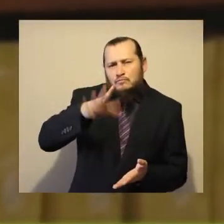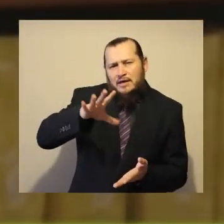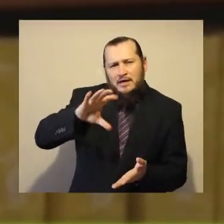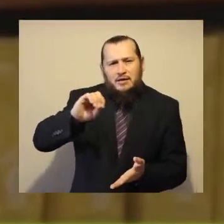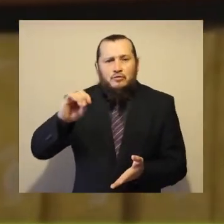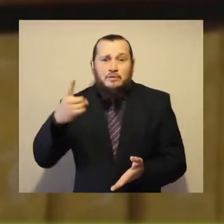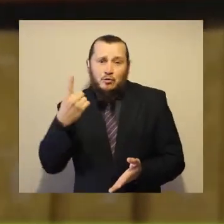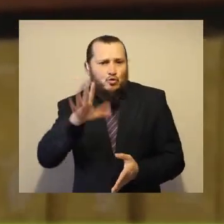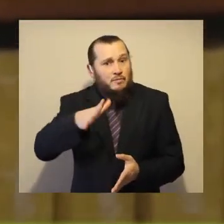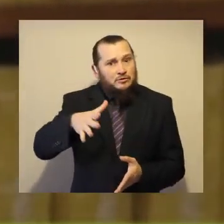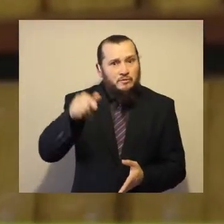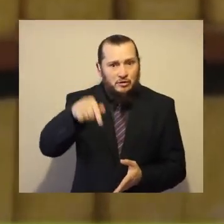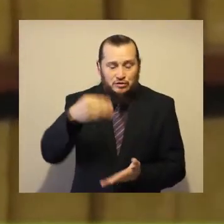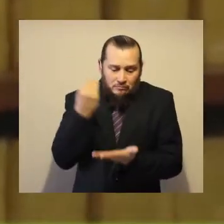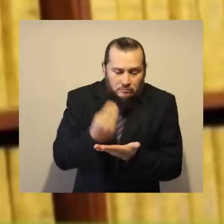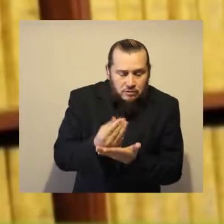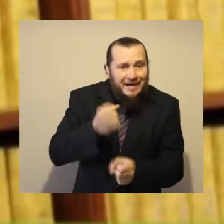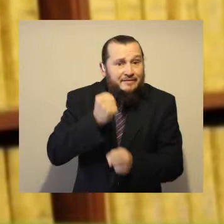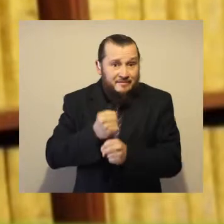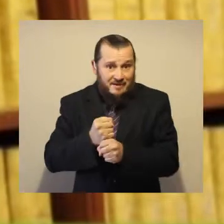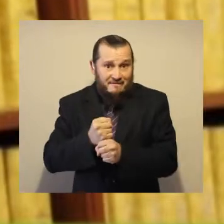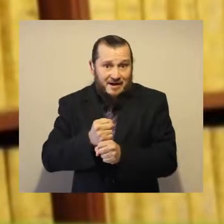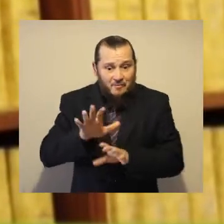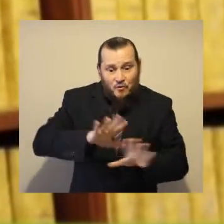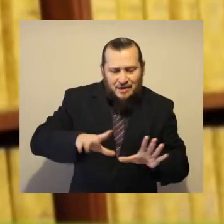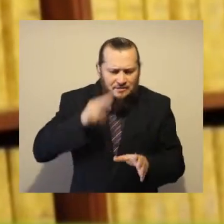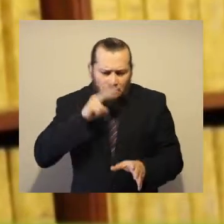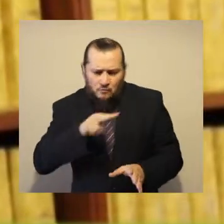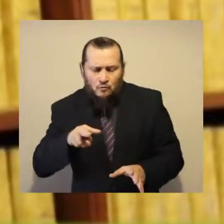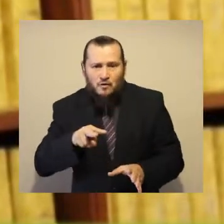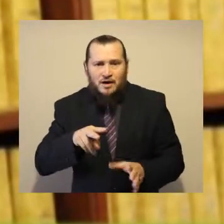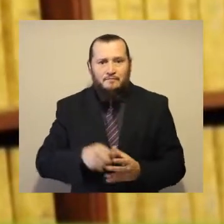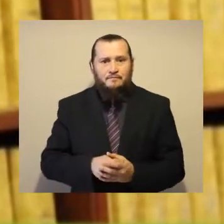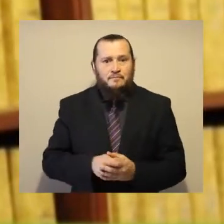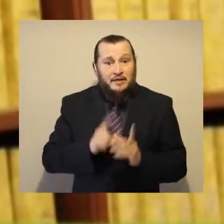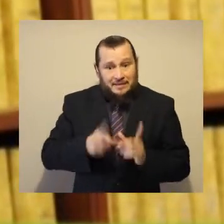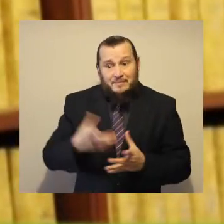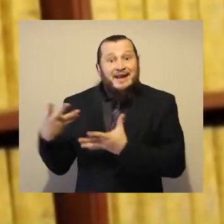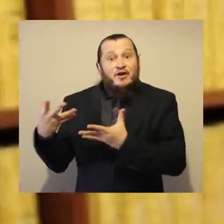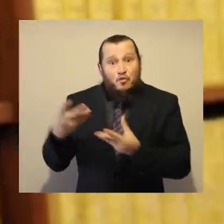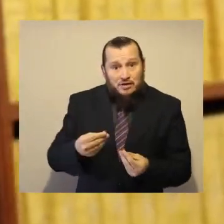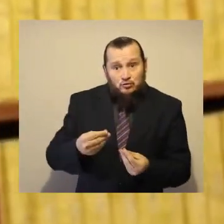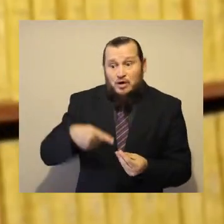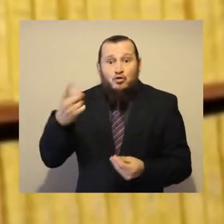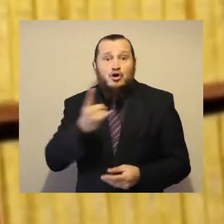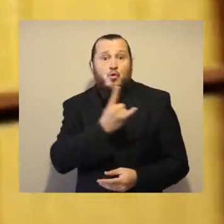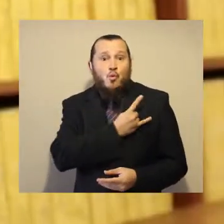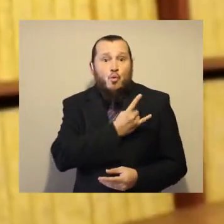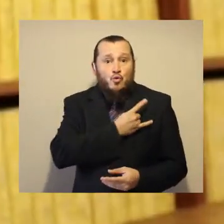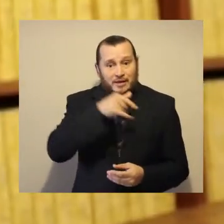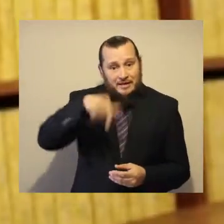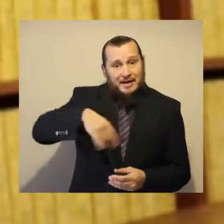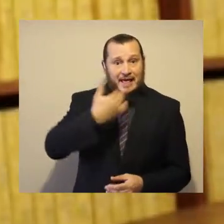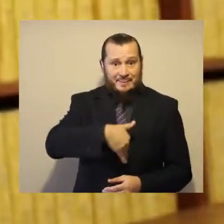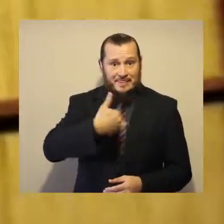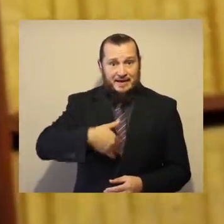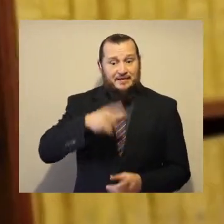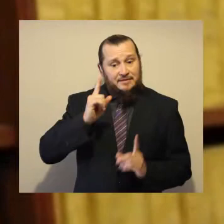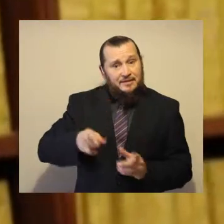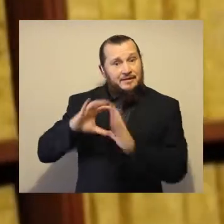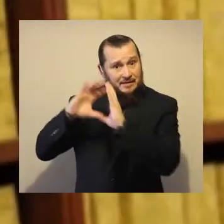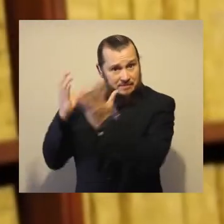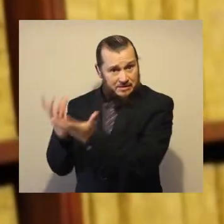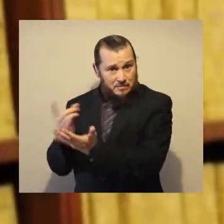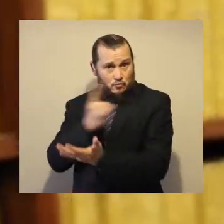el año 2000-2001 más o menos. A partir de allí empezamos a trabajar en colaboración con otras universidades de Argentina